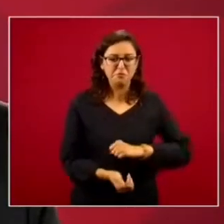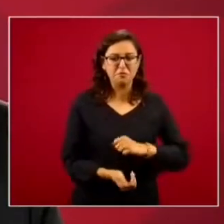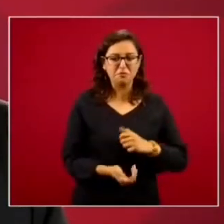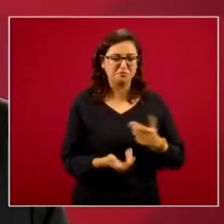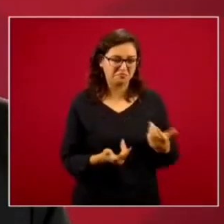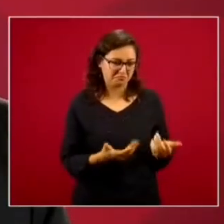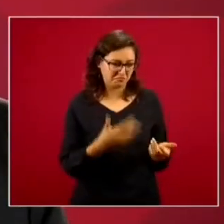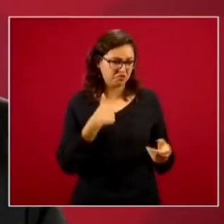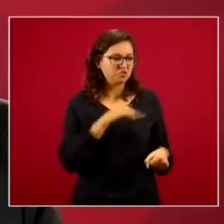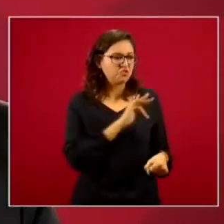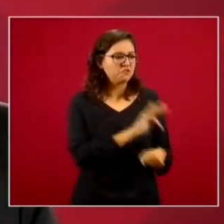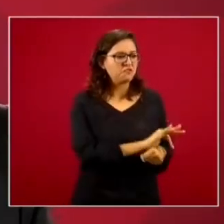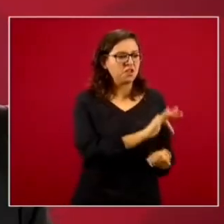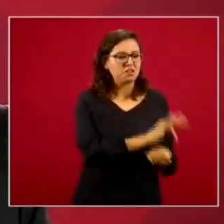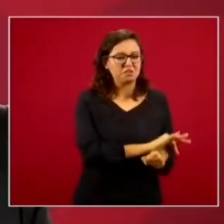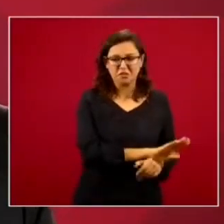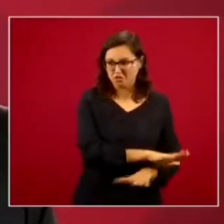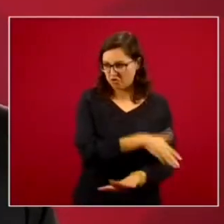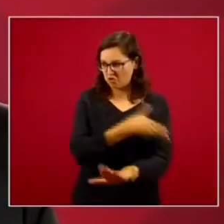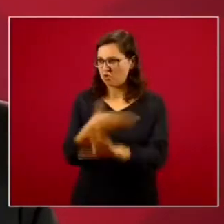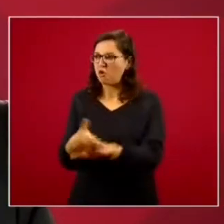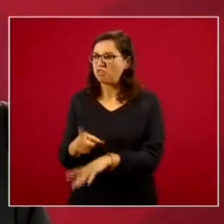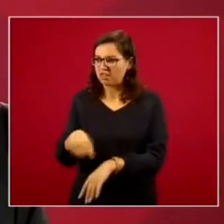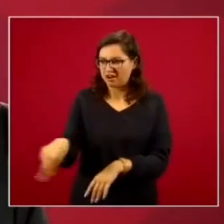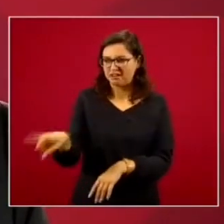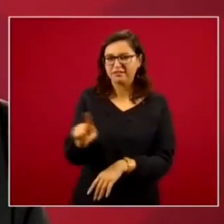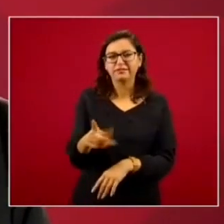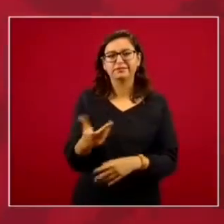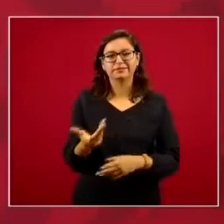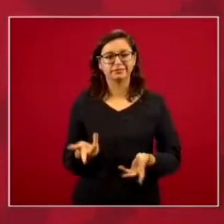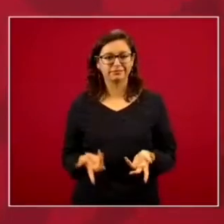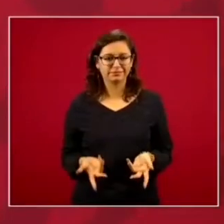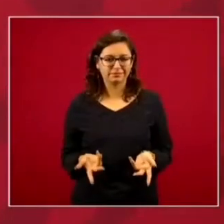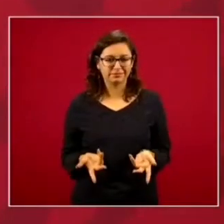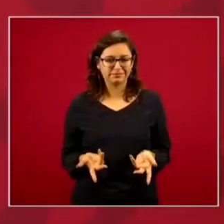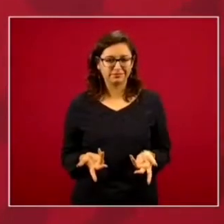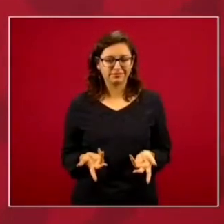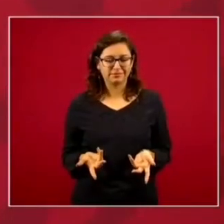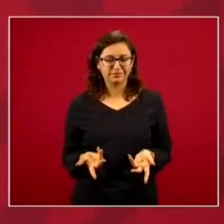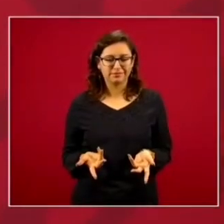de una banda de delincuentes con el gobierno